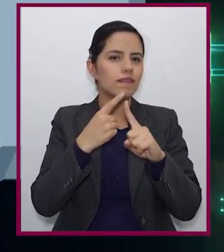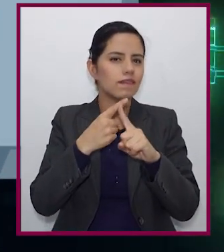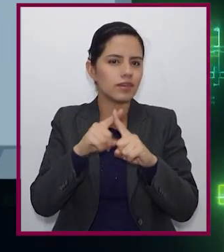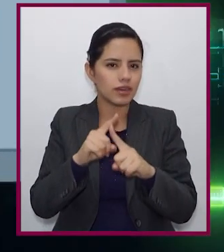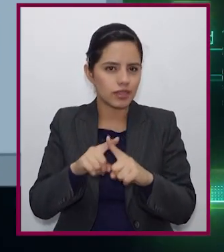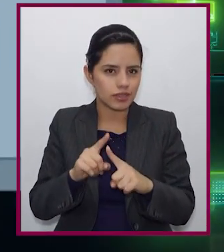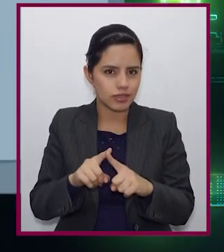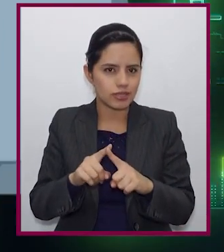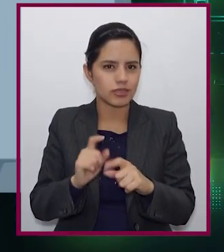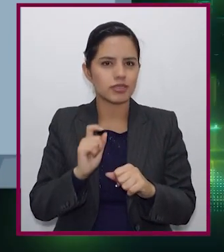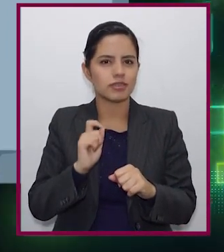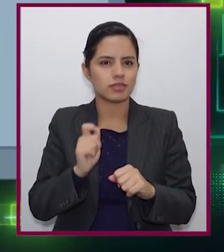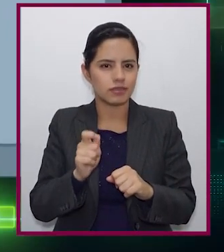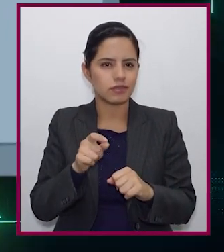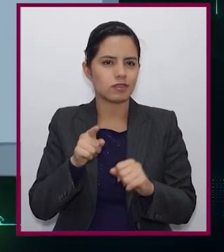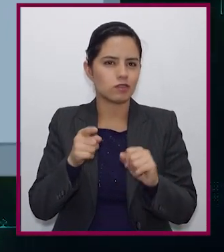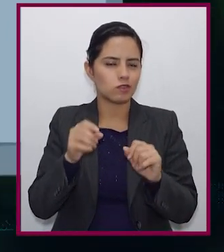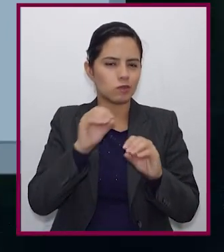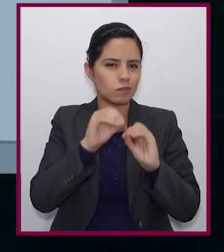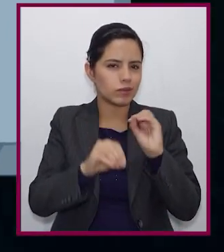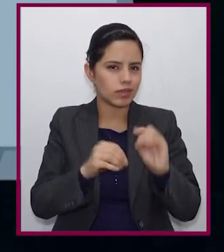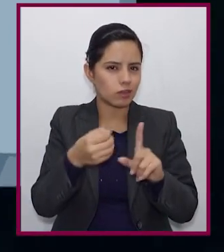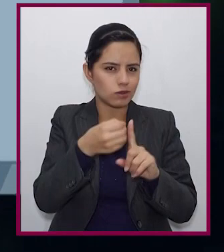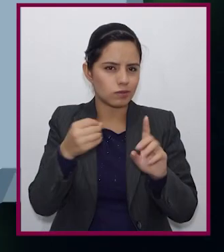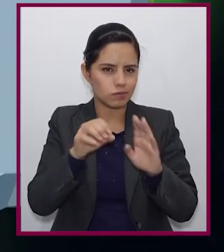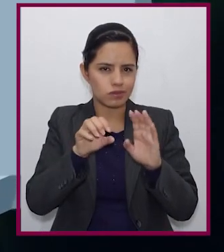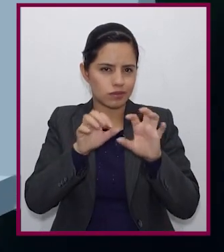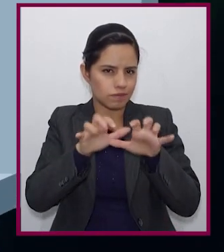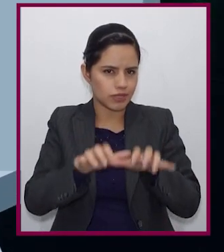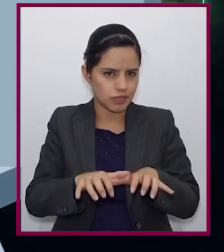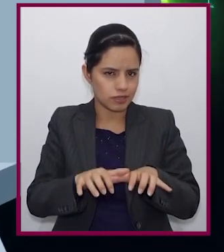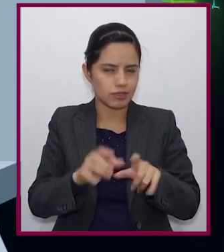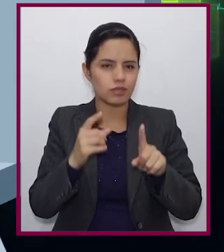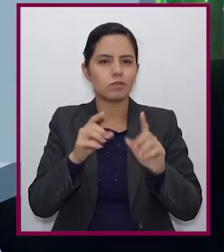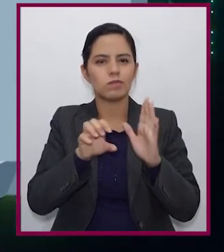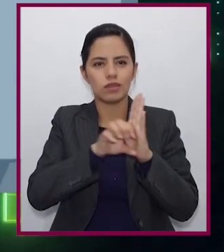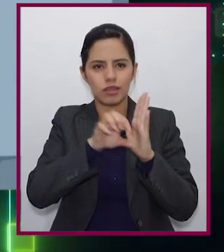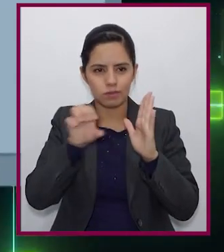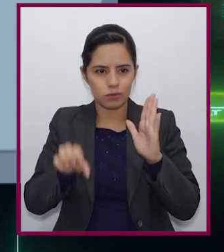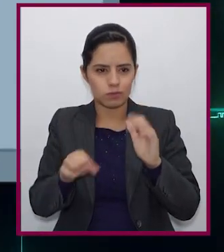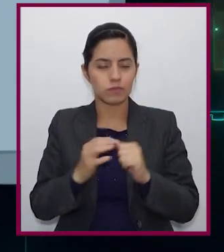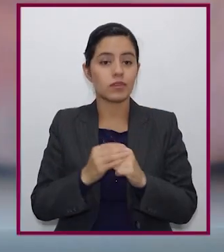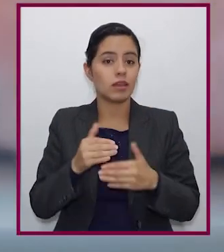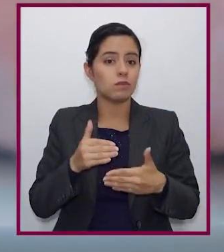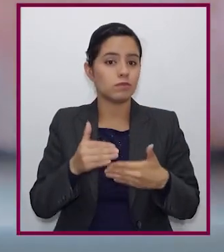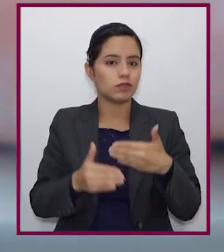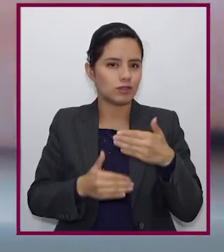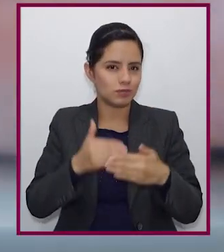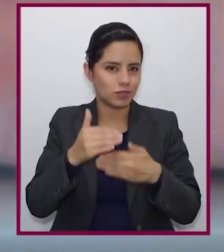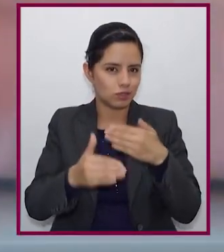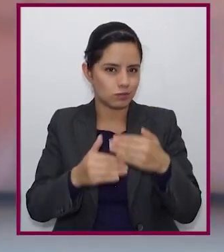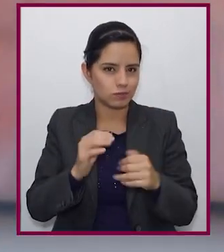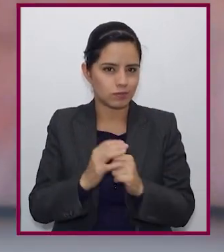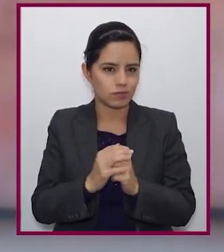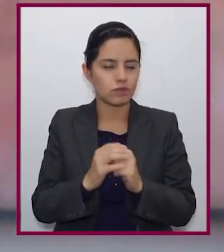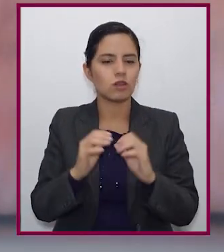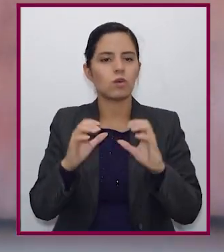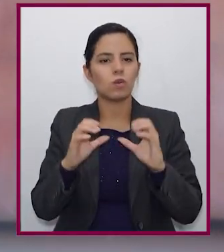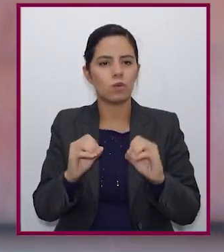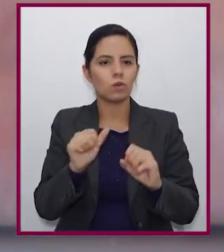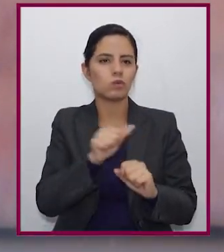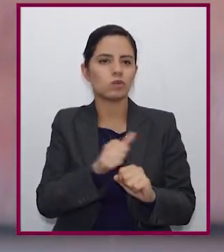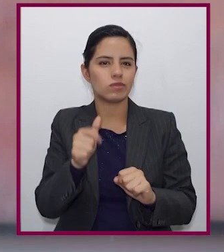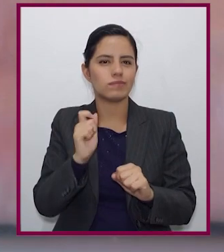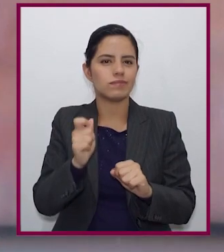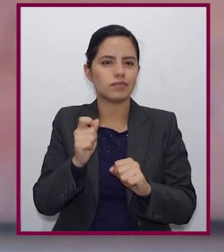distintos paradigmas de lenguajes de programación. Les puedo mencionar los de procedimientos, los que